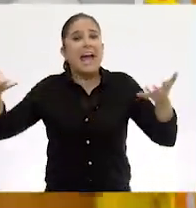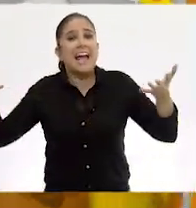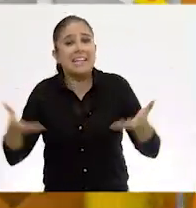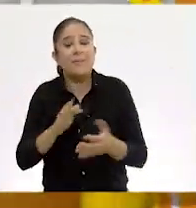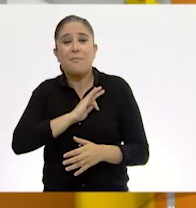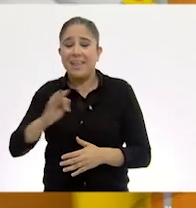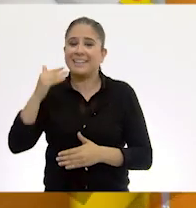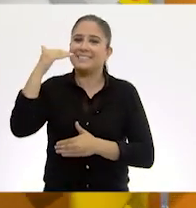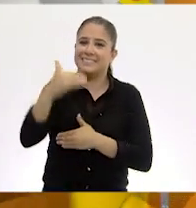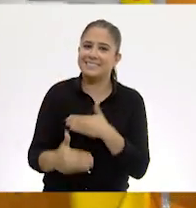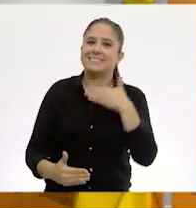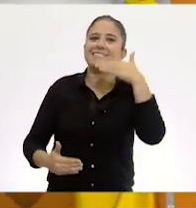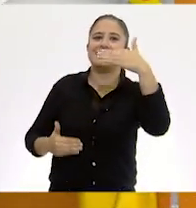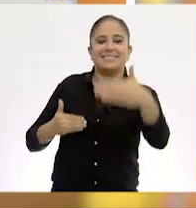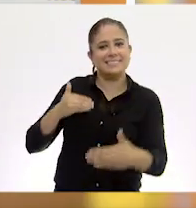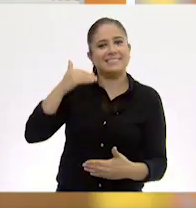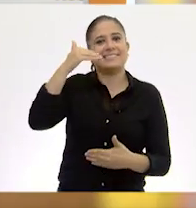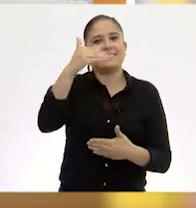quieres progresar.